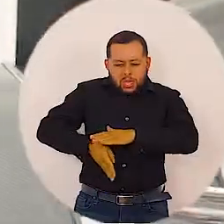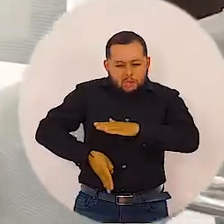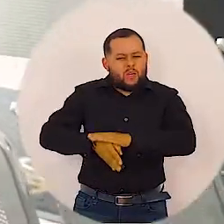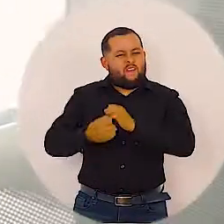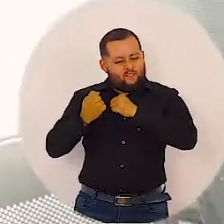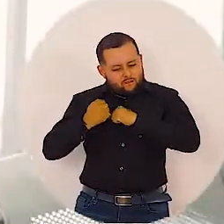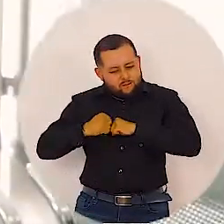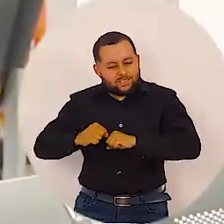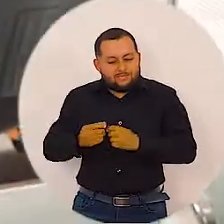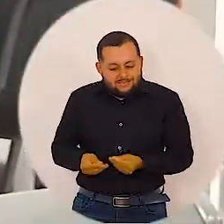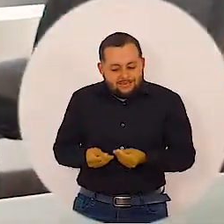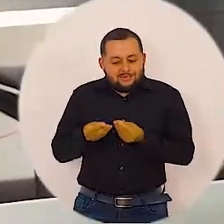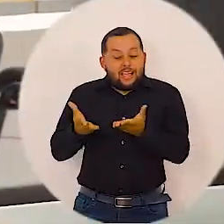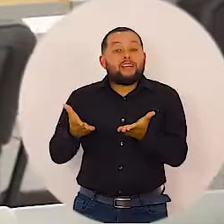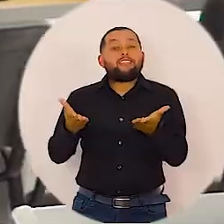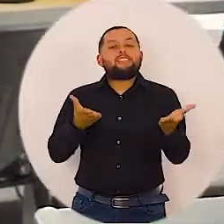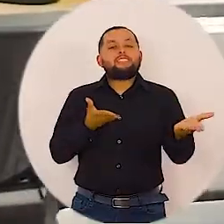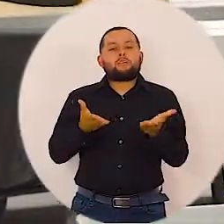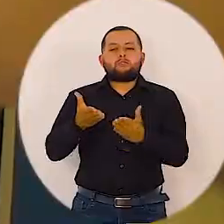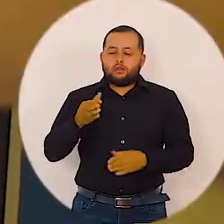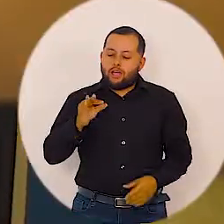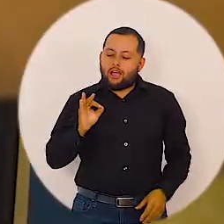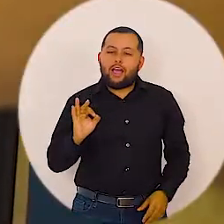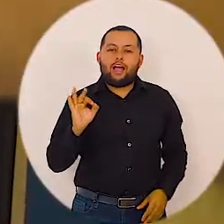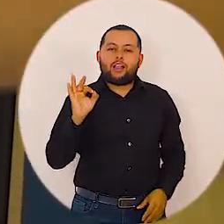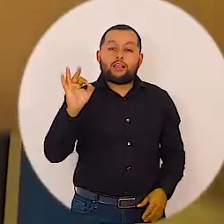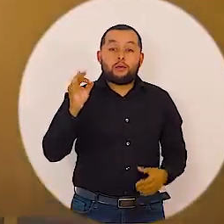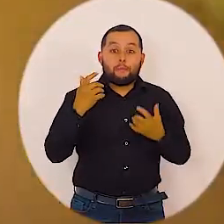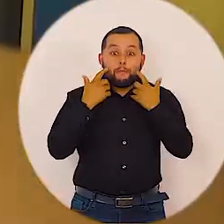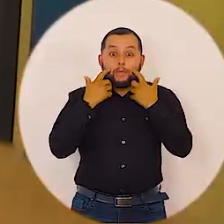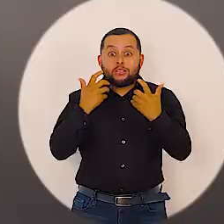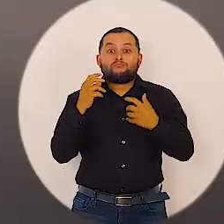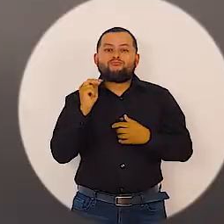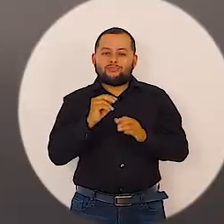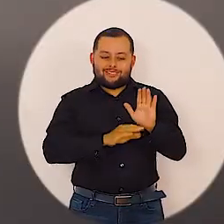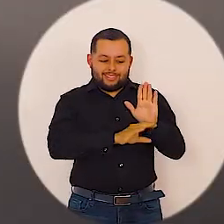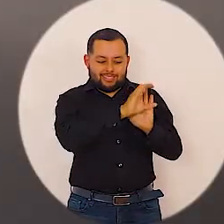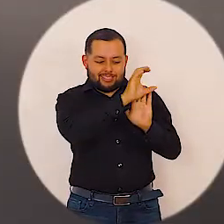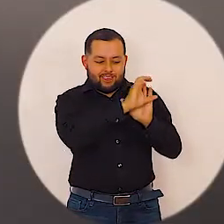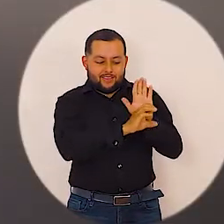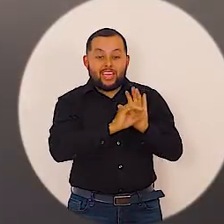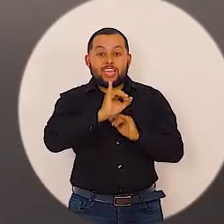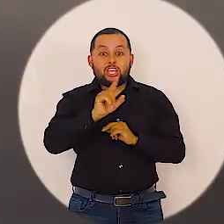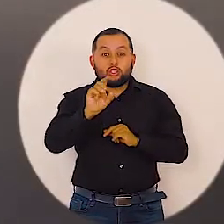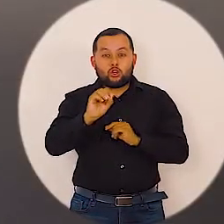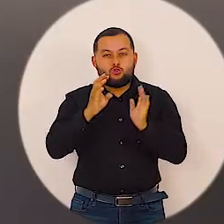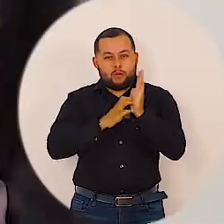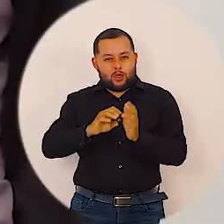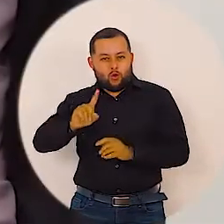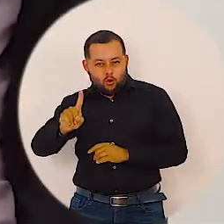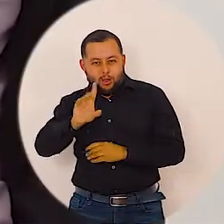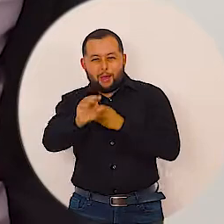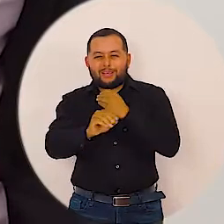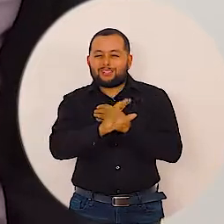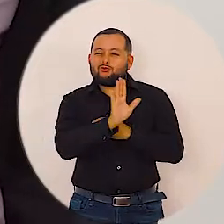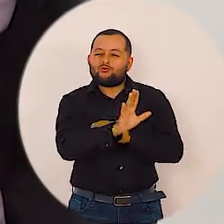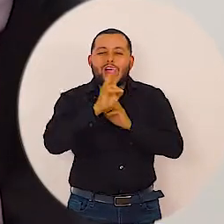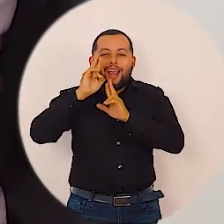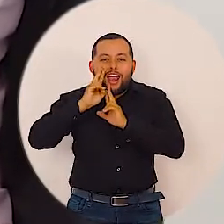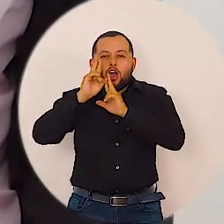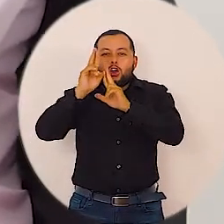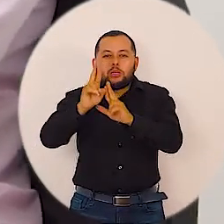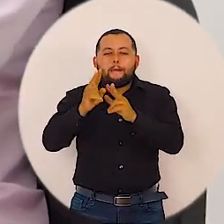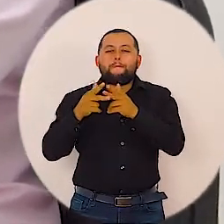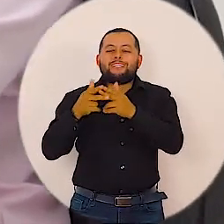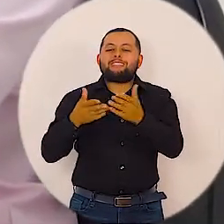empeño por ofrecer un servicio de calidad representado en la certificación ISO 9001 y el reconocimiento de